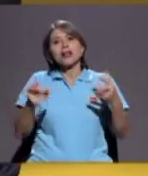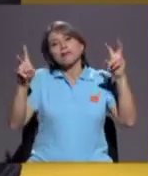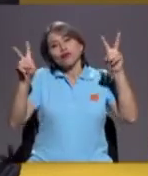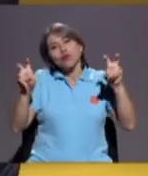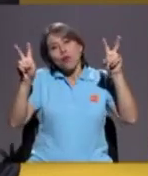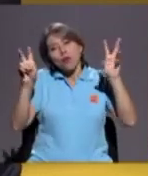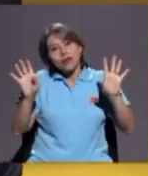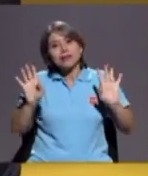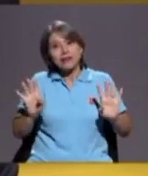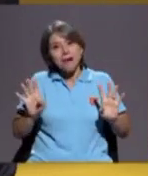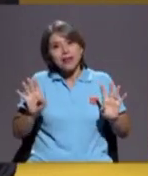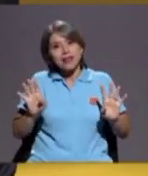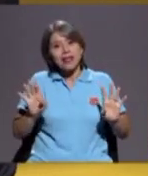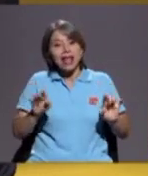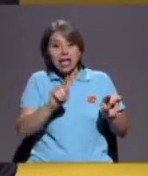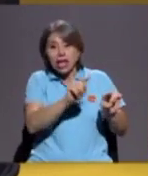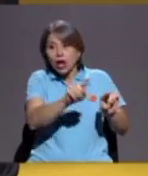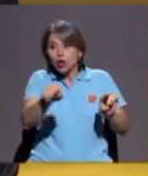de que los